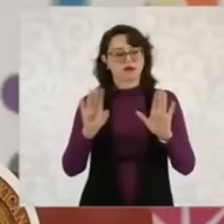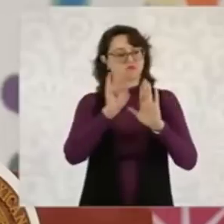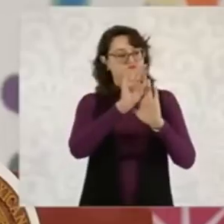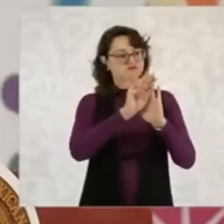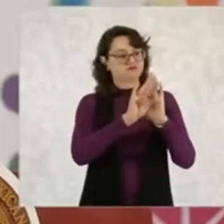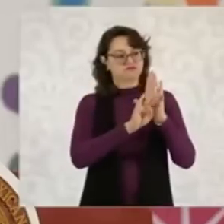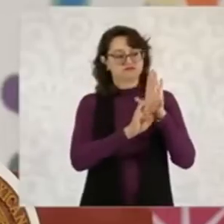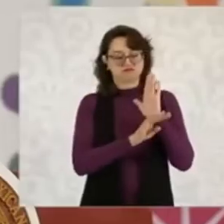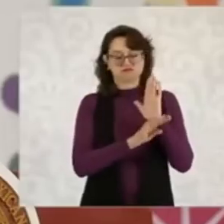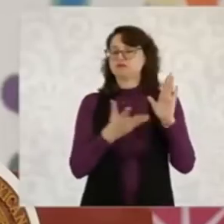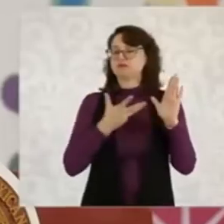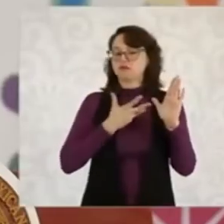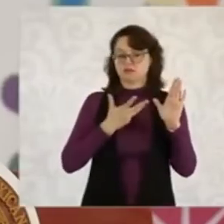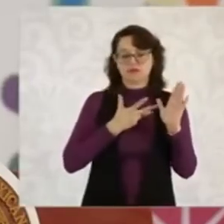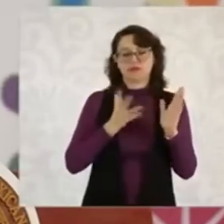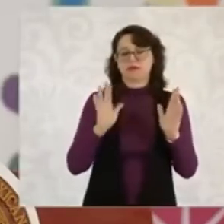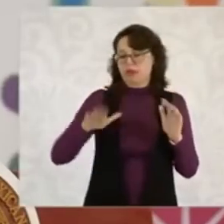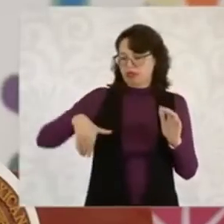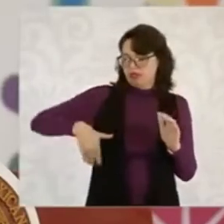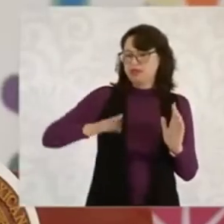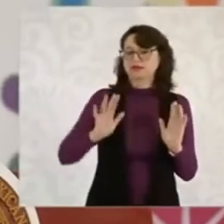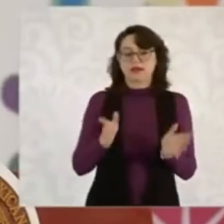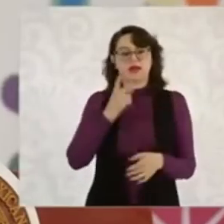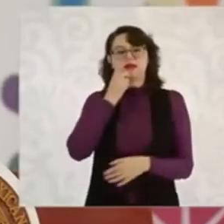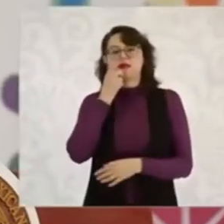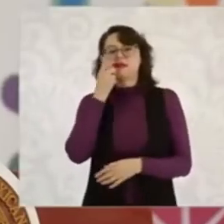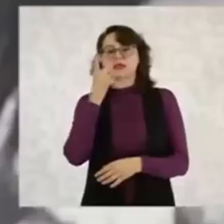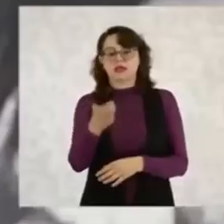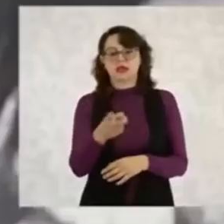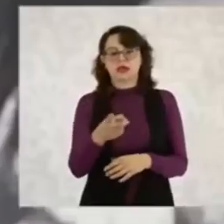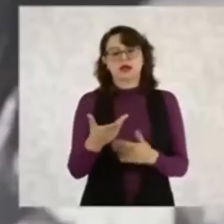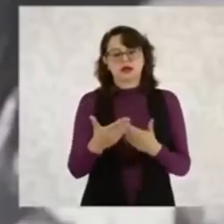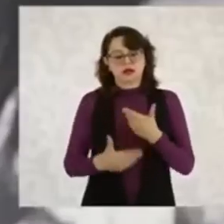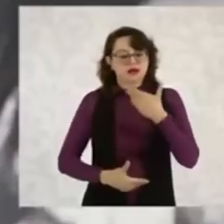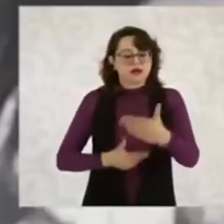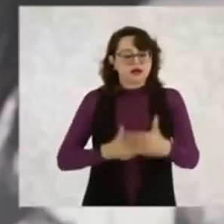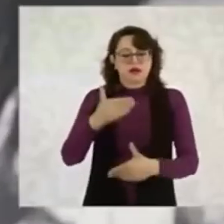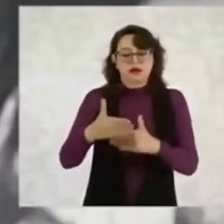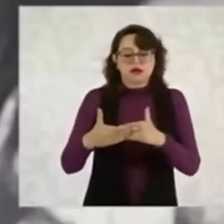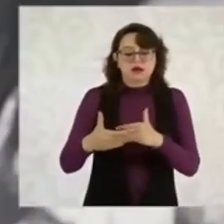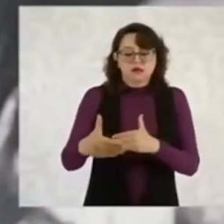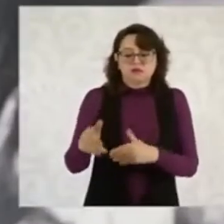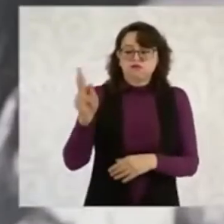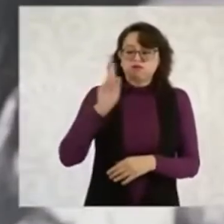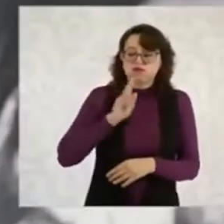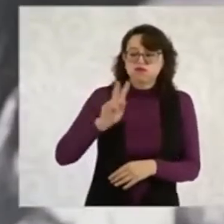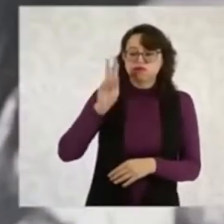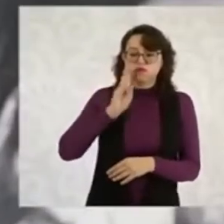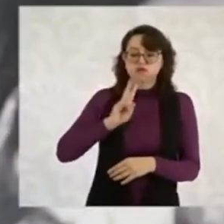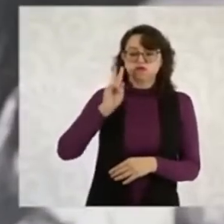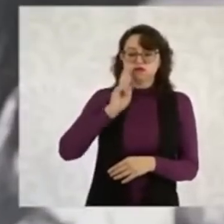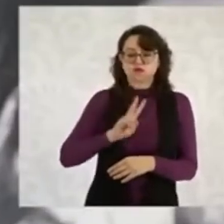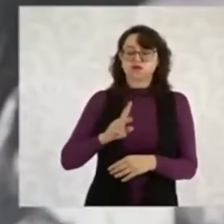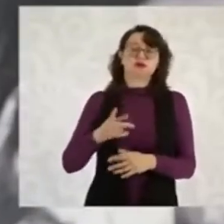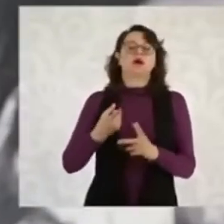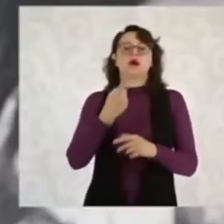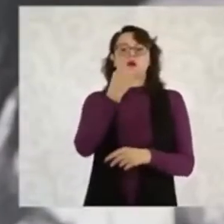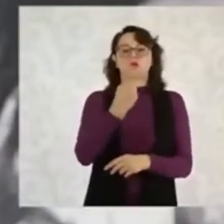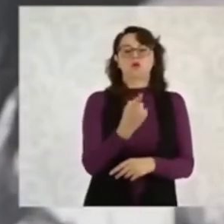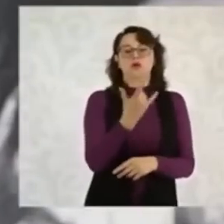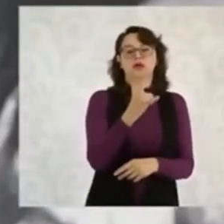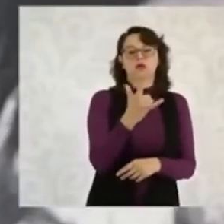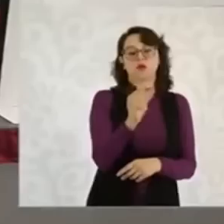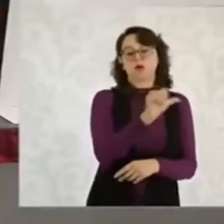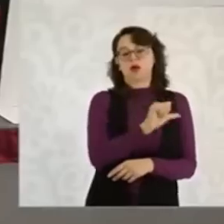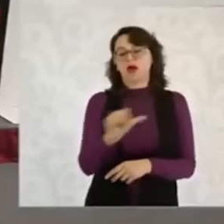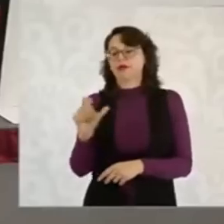Y bueno, pues destacar que es una etapa que va a durar varios meses, vamos a avanzar en ella desde el 1 de julio hasta el